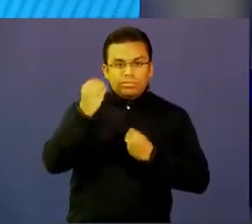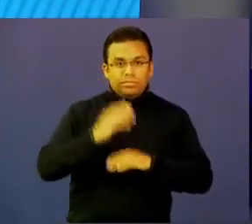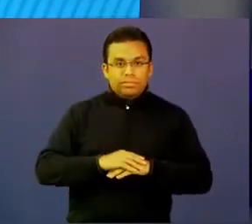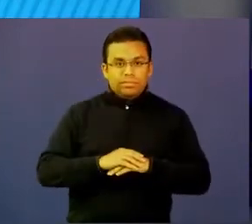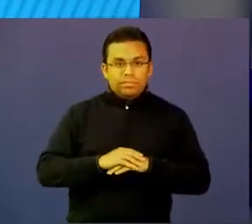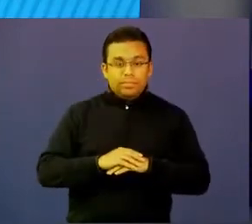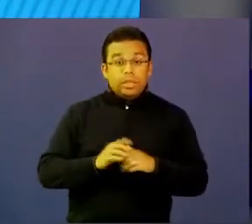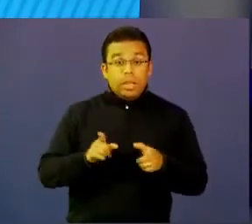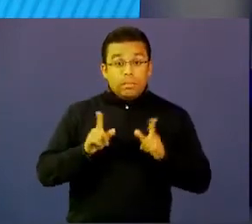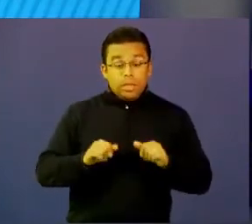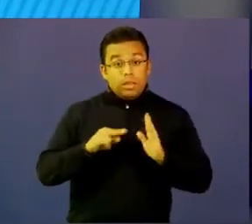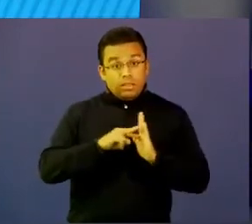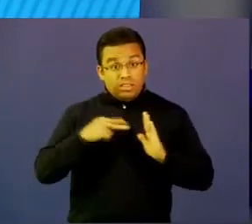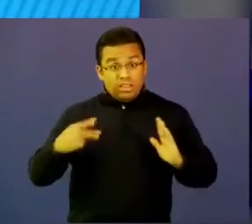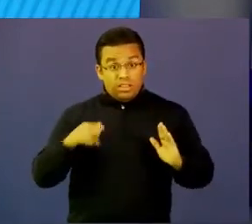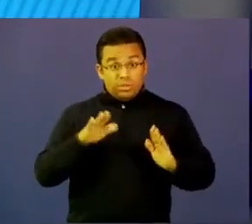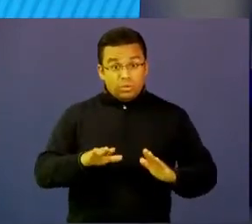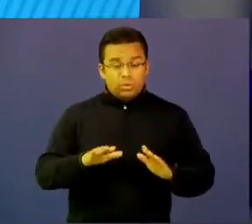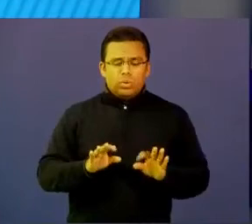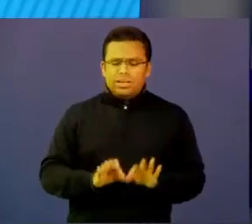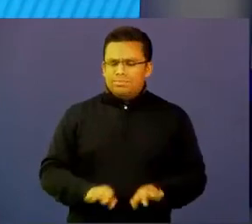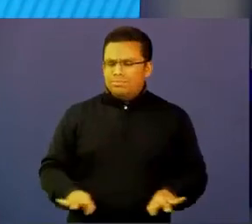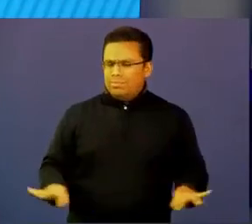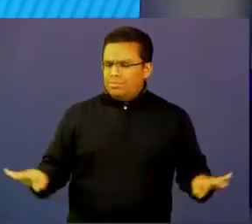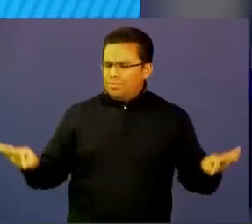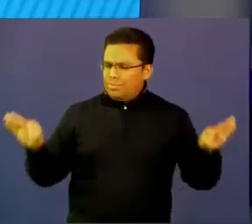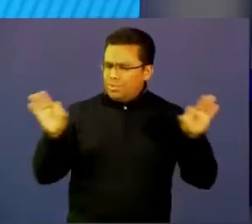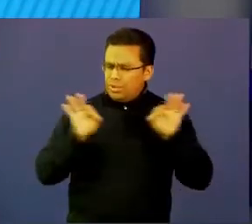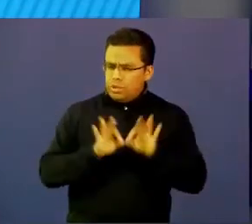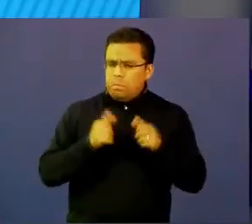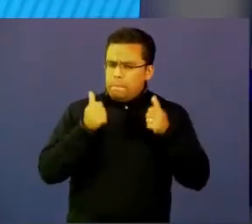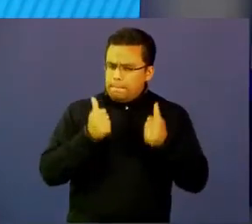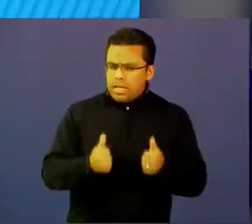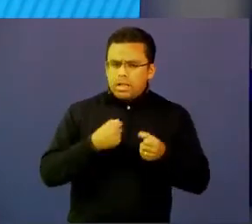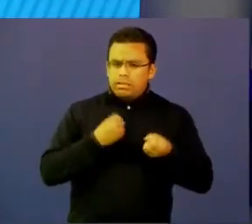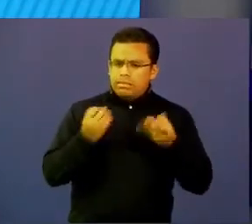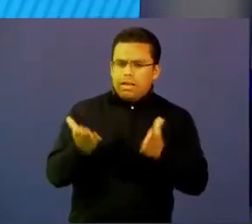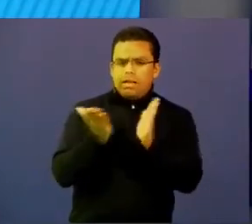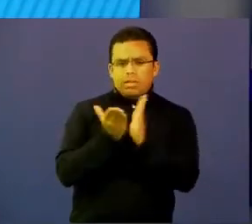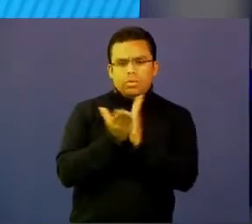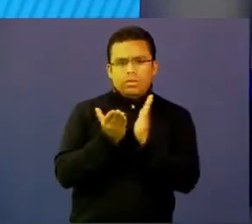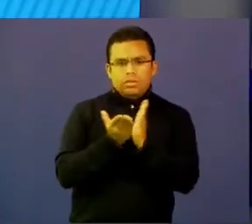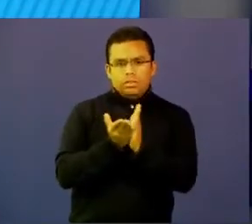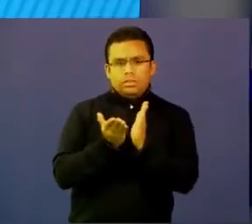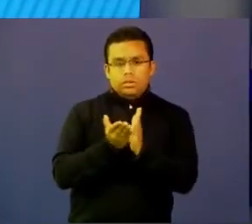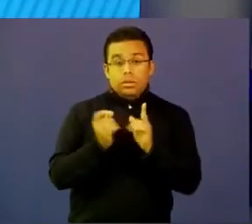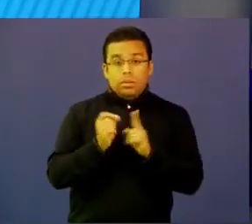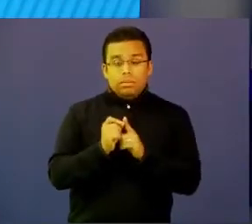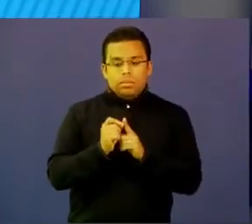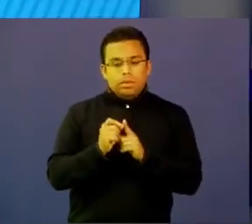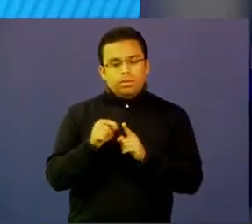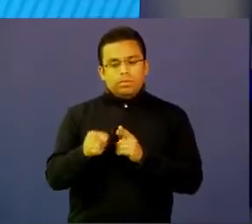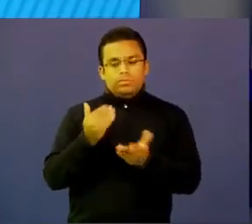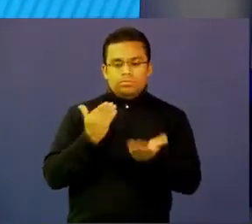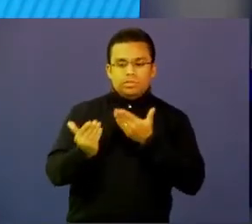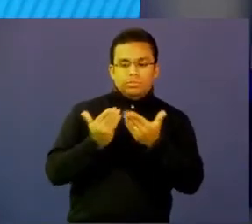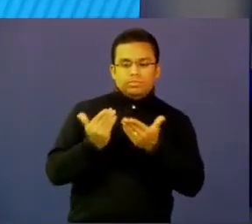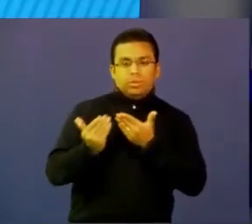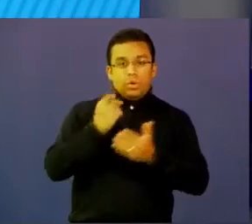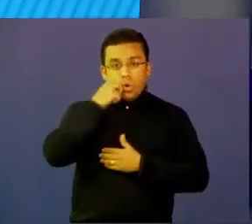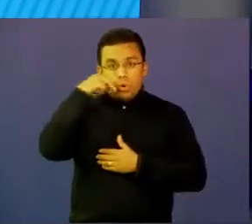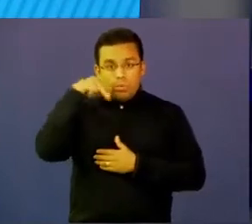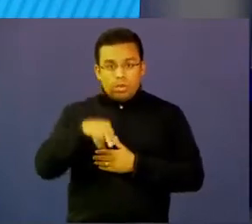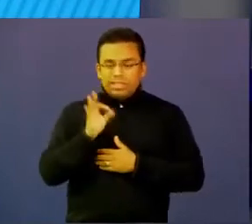herramientas tecnológicas son unos complementos absolutamente fabulosos para la educación, pero la interrelación entre seres humanos siempre